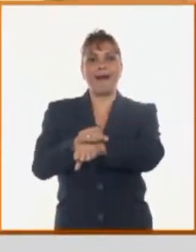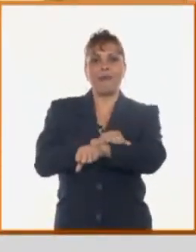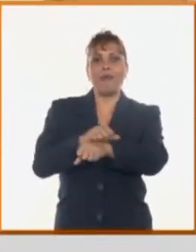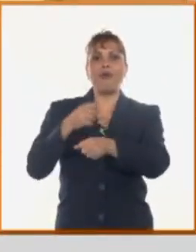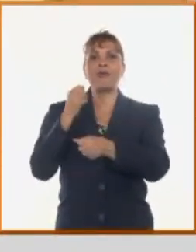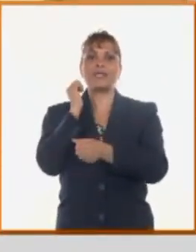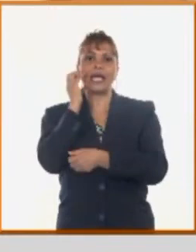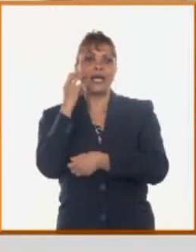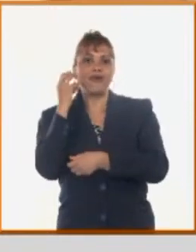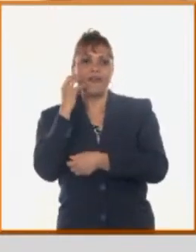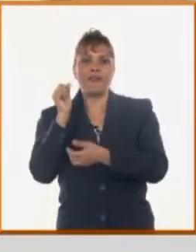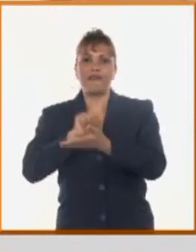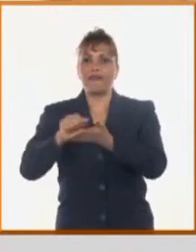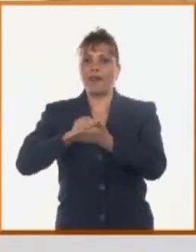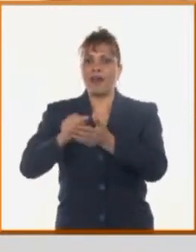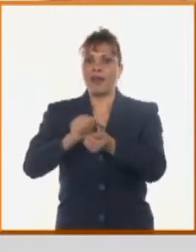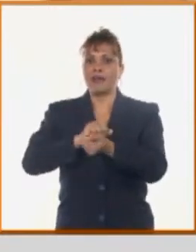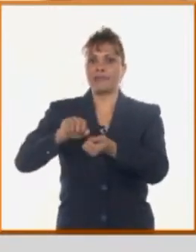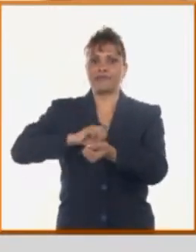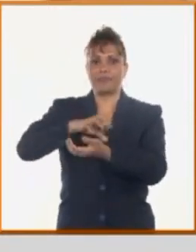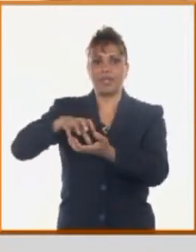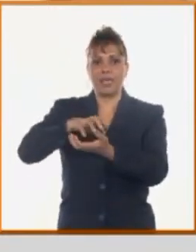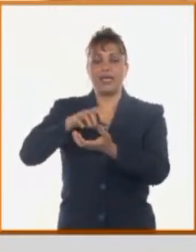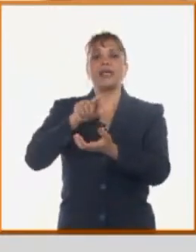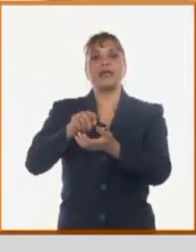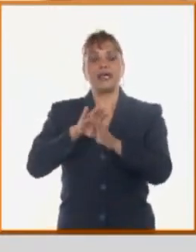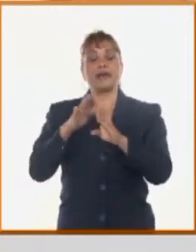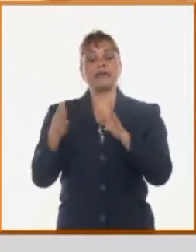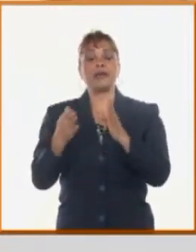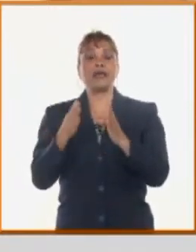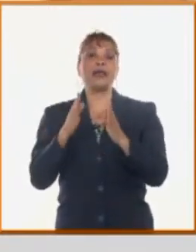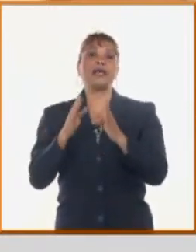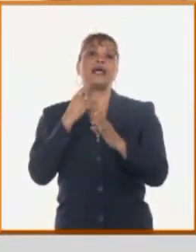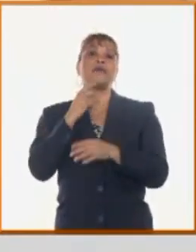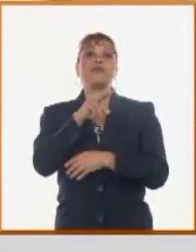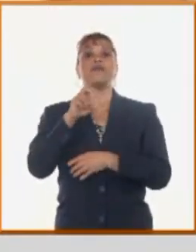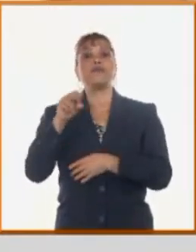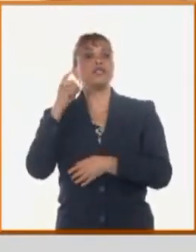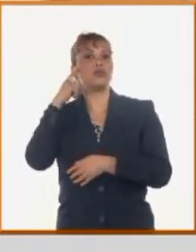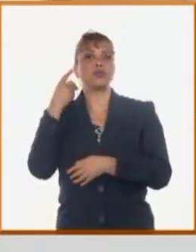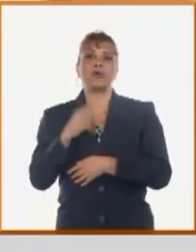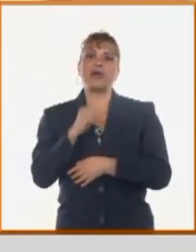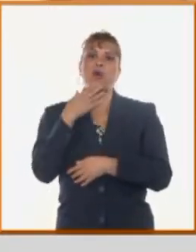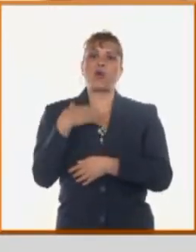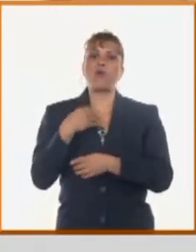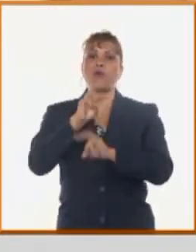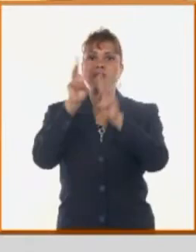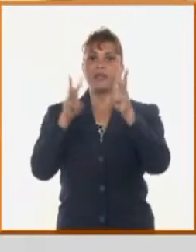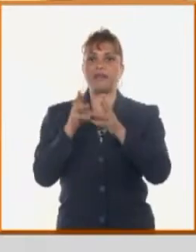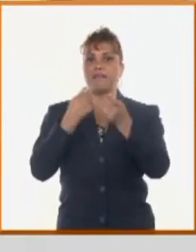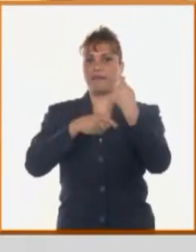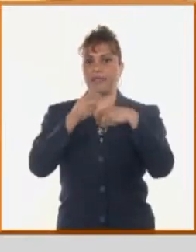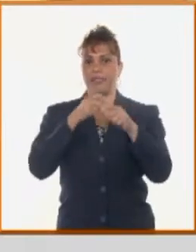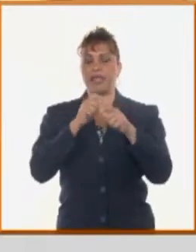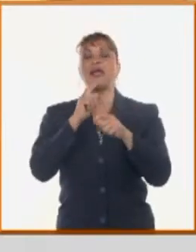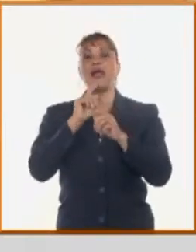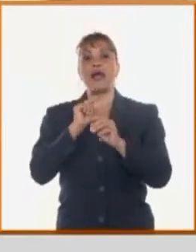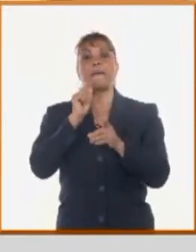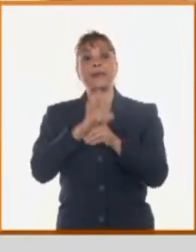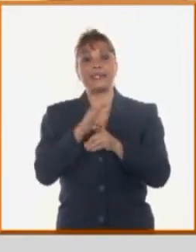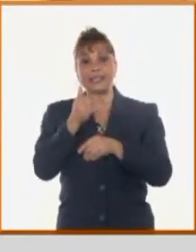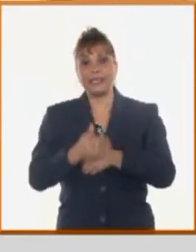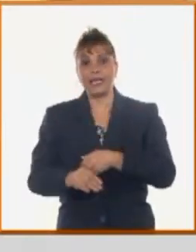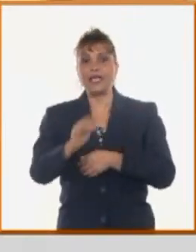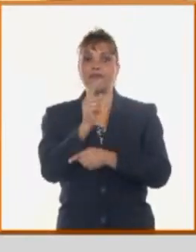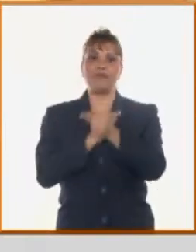la tecnología en Cuba en los años 2020 no se pensaba todavía vender online. Y creo que a partir de ahí fue nuestro principal aval